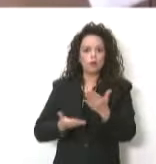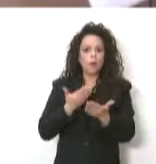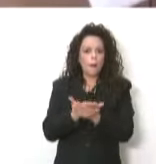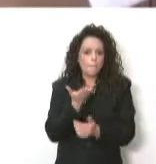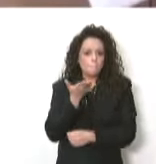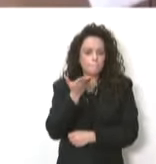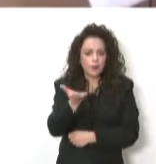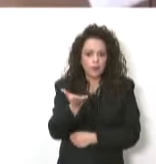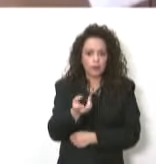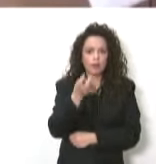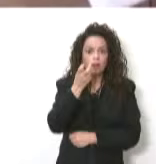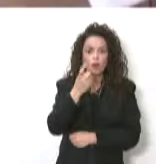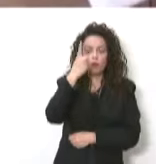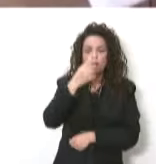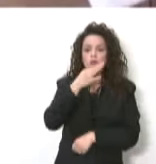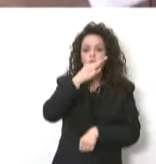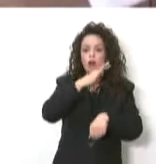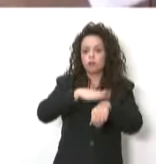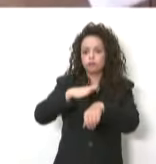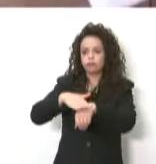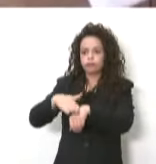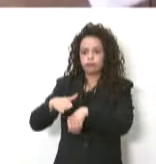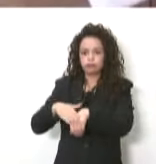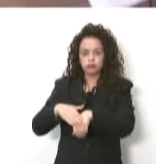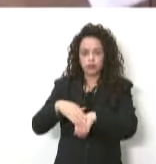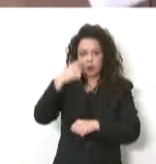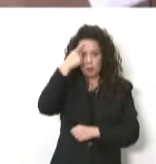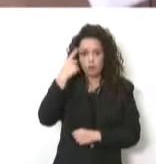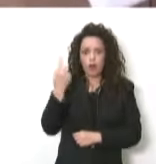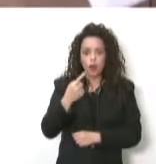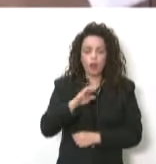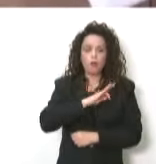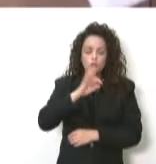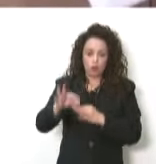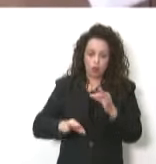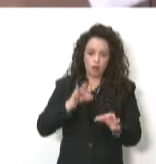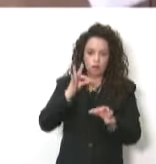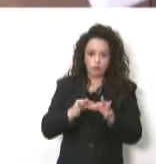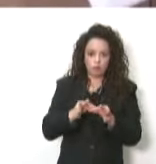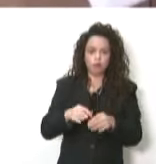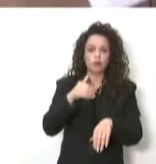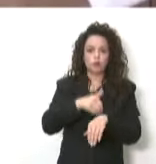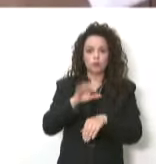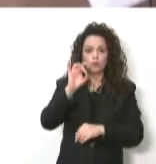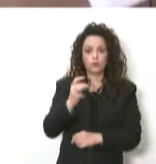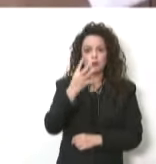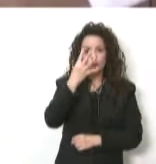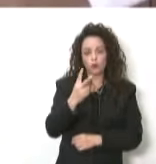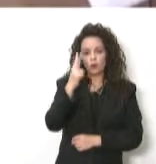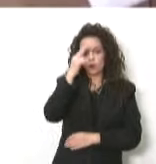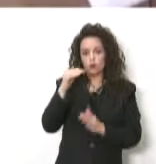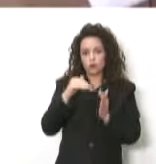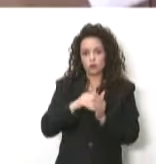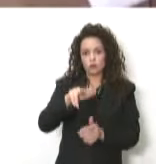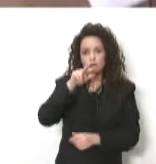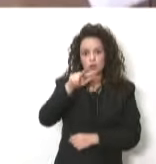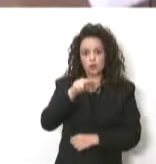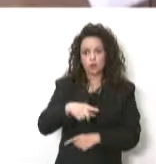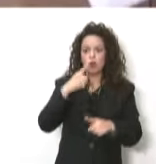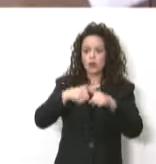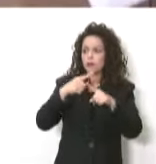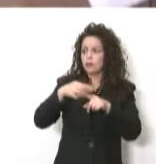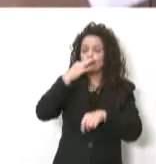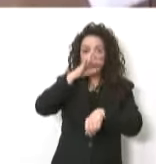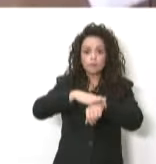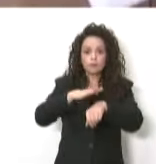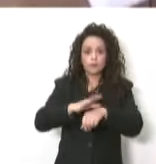da cuenta de la instrucción que se giró para dar cumplimiento a la recomendación 34-2018 de la CNDH, en tanto